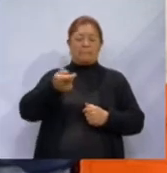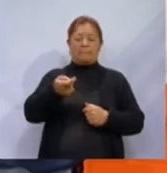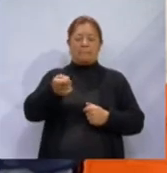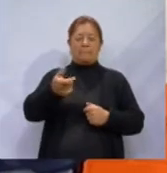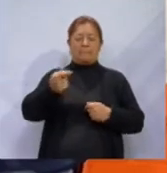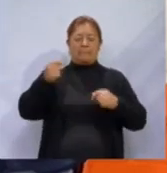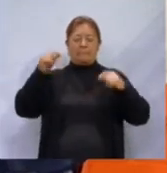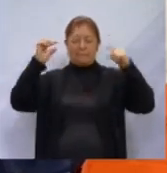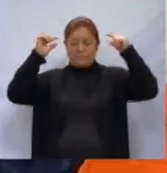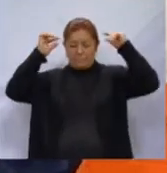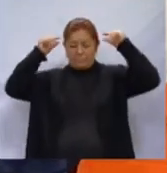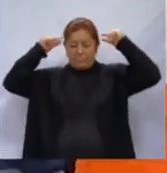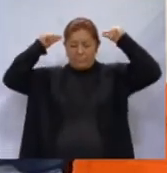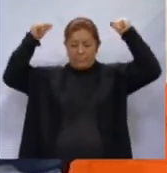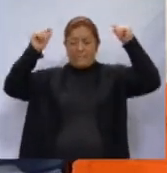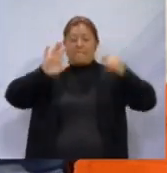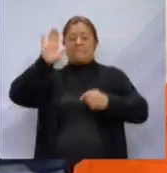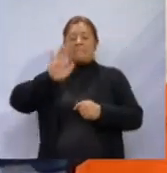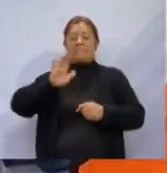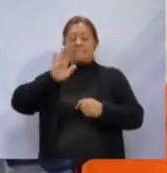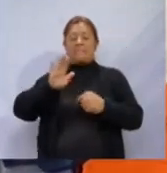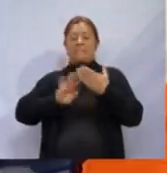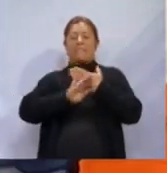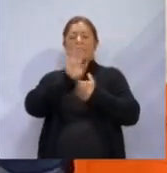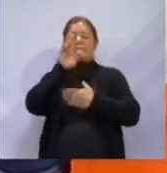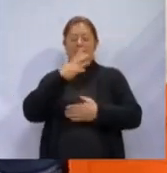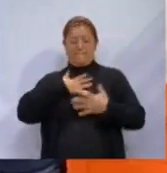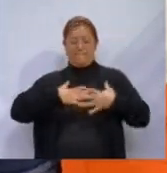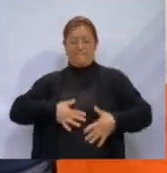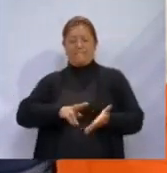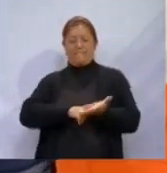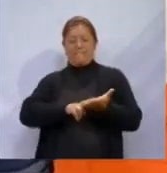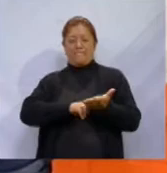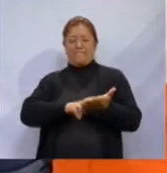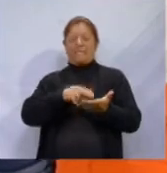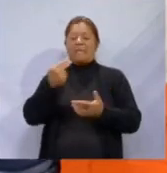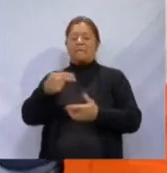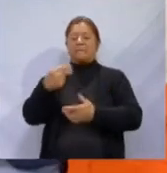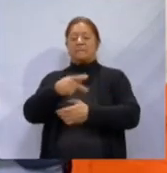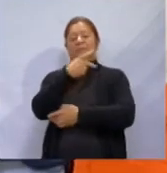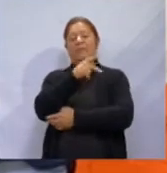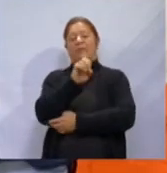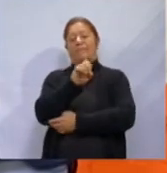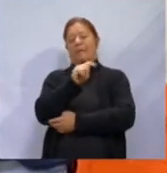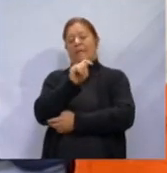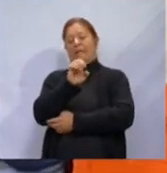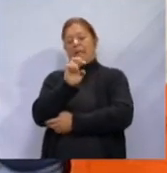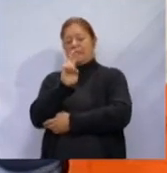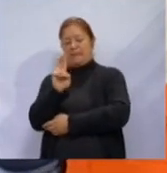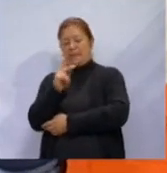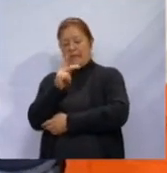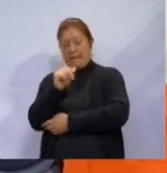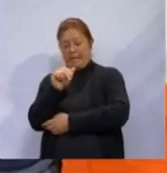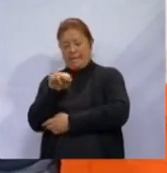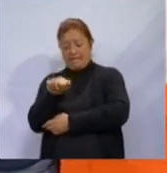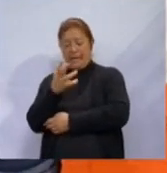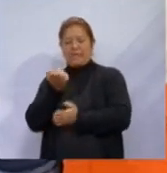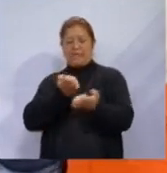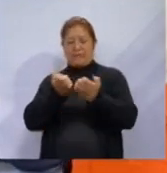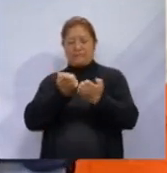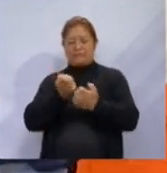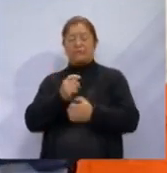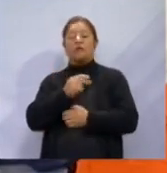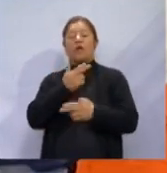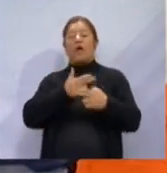como las orejas de Peter Pan, porque este ejercicio se llama Peter Pan. Y vamos a contar hasta el